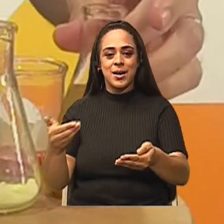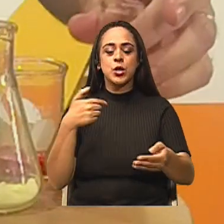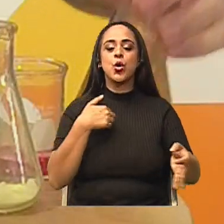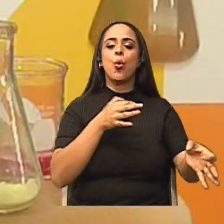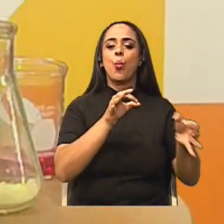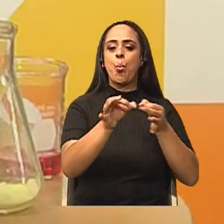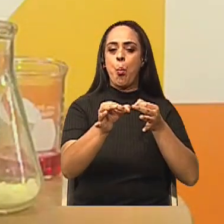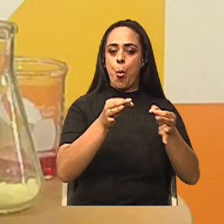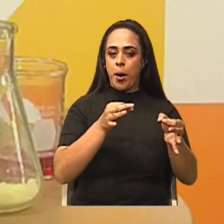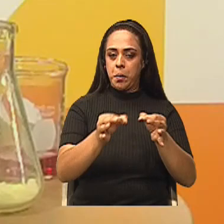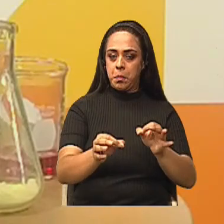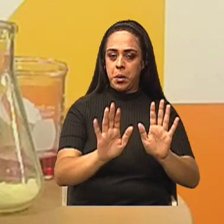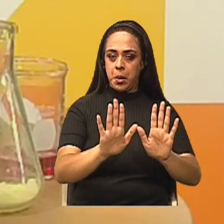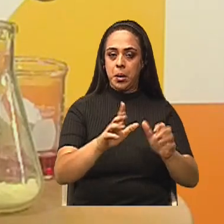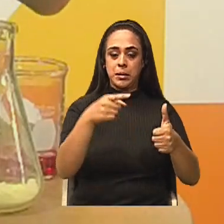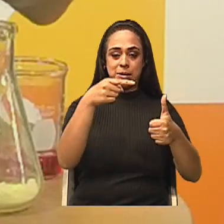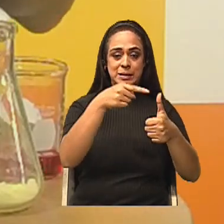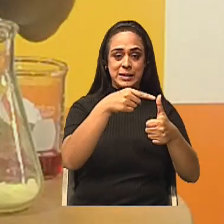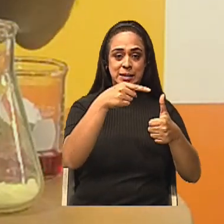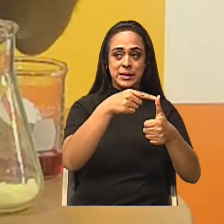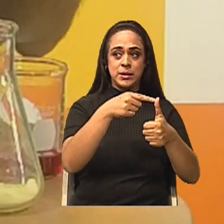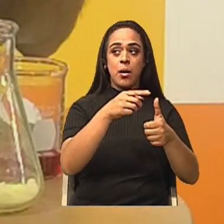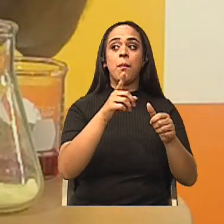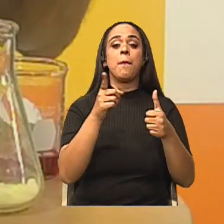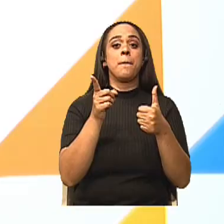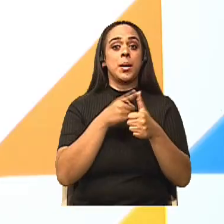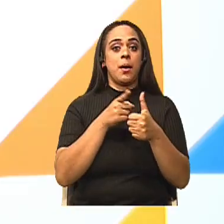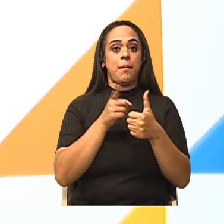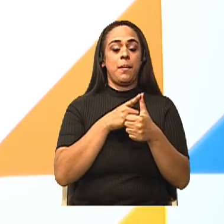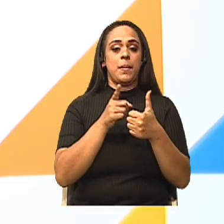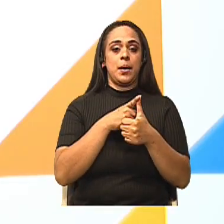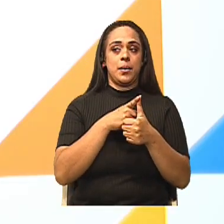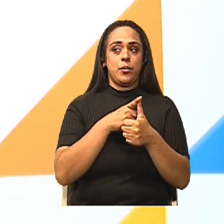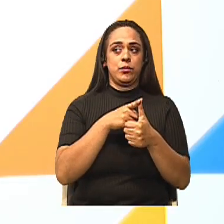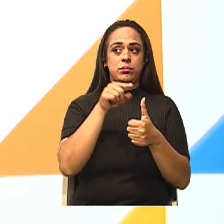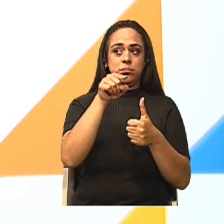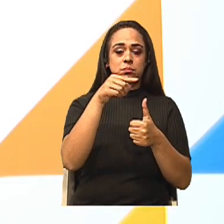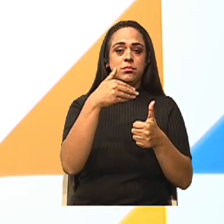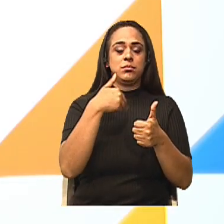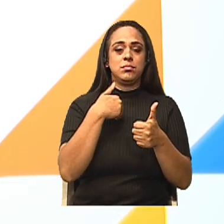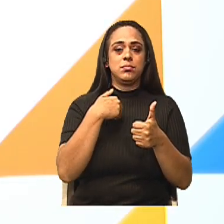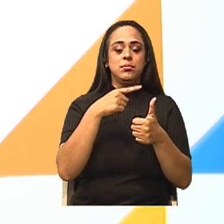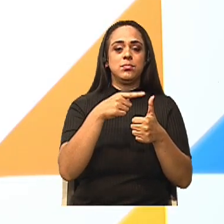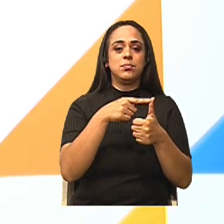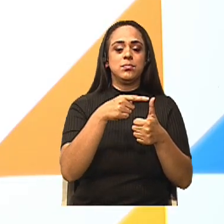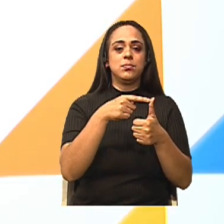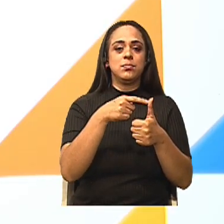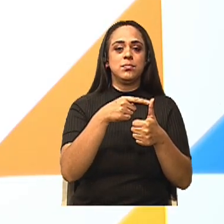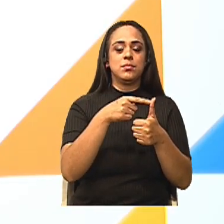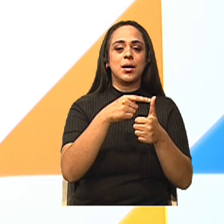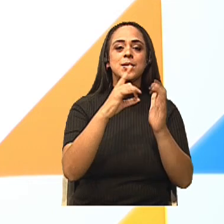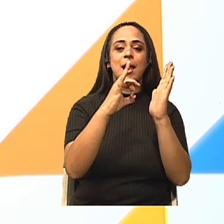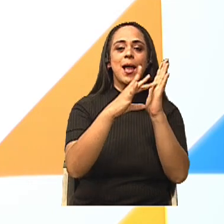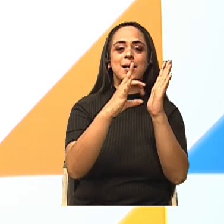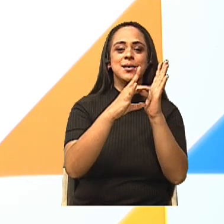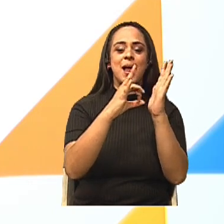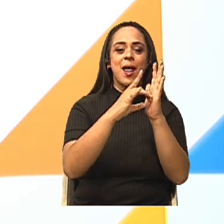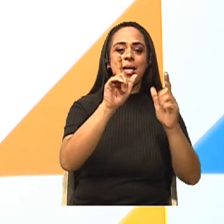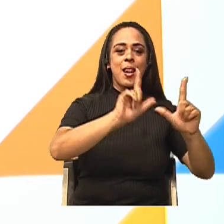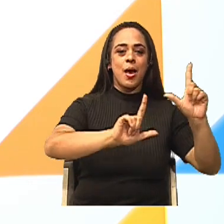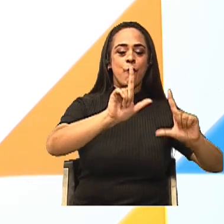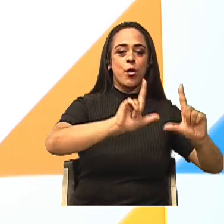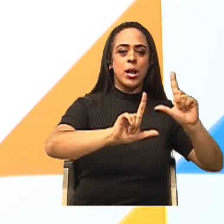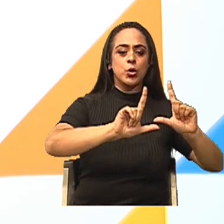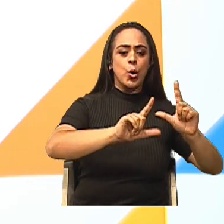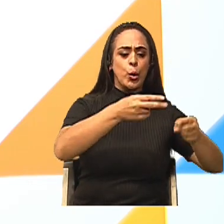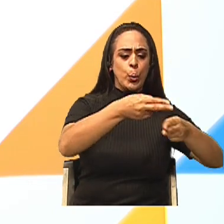a ir explicando. Este de acá, bueno, primero que todo, acá lo que tenemos, esto es cristalería de laboratorio. Cada una tiene